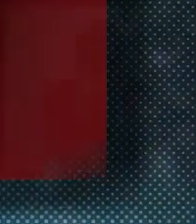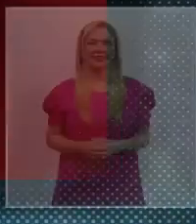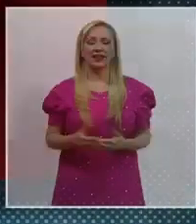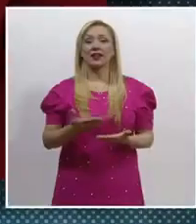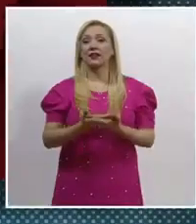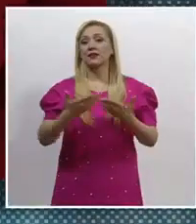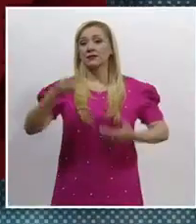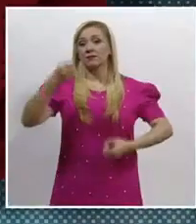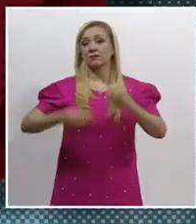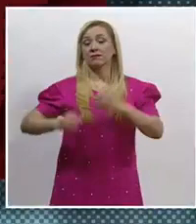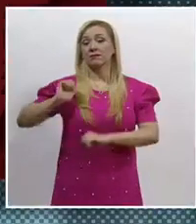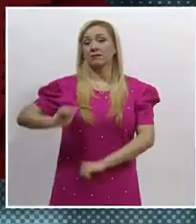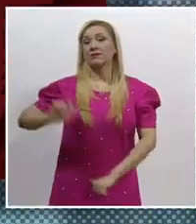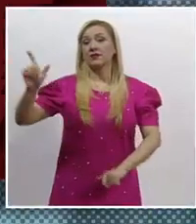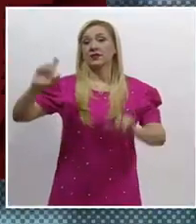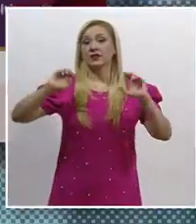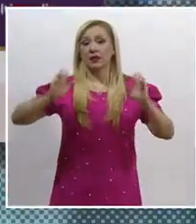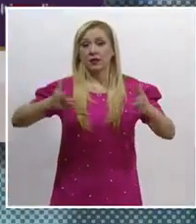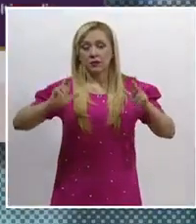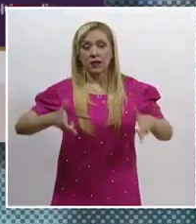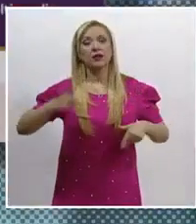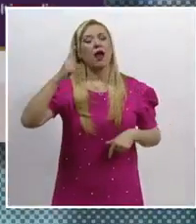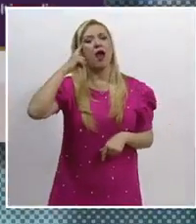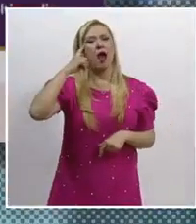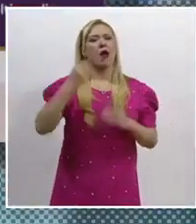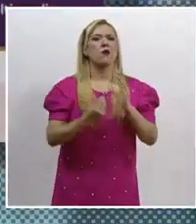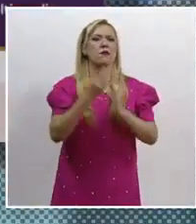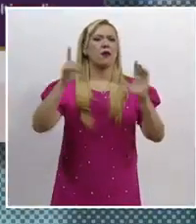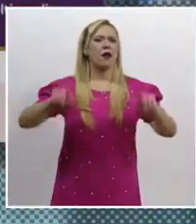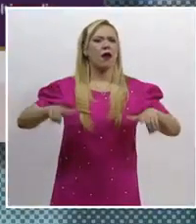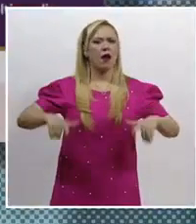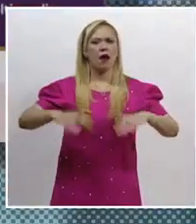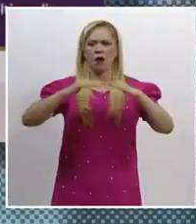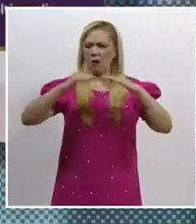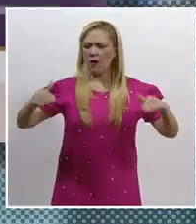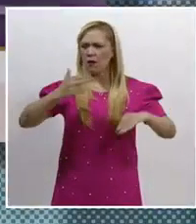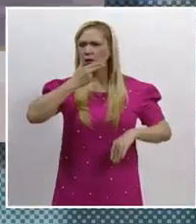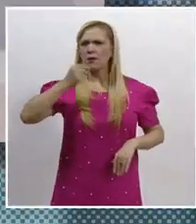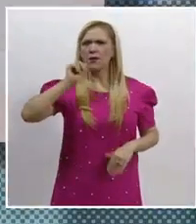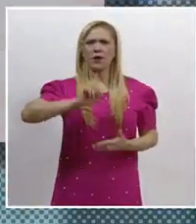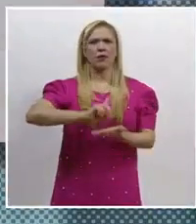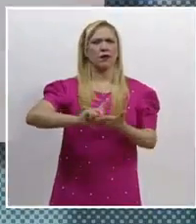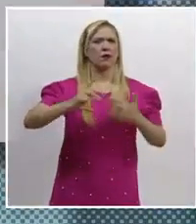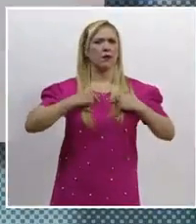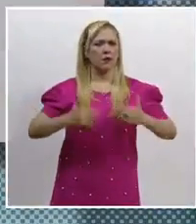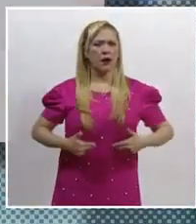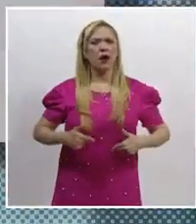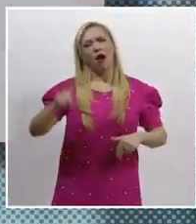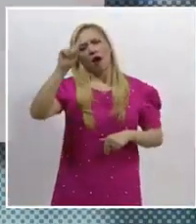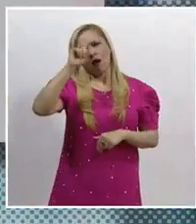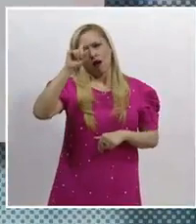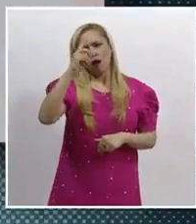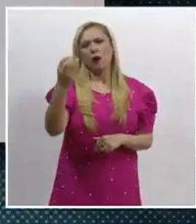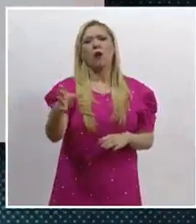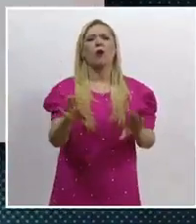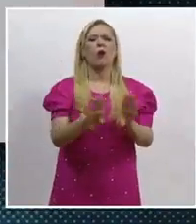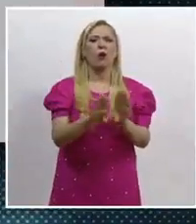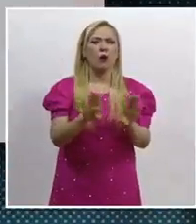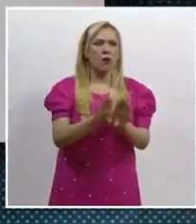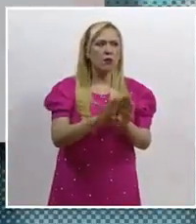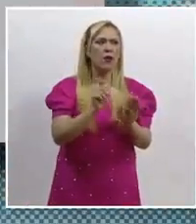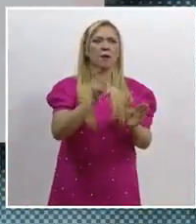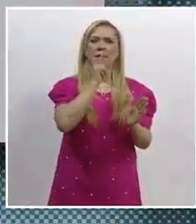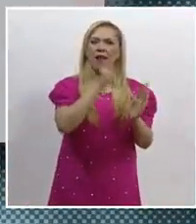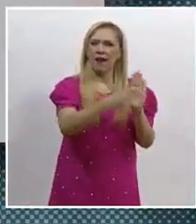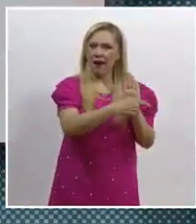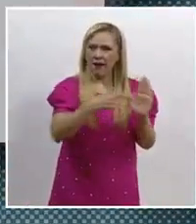El Poder Judicial de Chiapas habilitó el micrositio de Igualdad de Género y Derechos Humanos, en el que orienta sobre el uso del lenguaje incluyente y